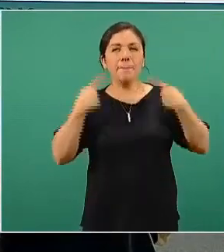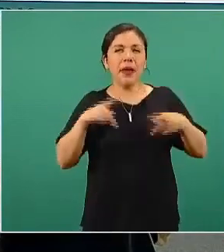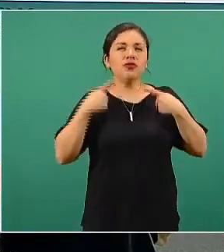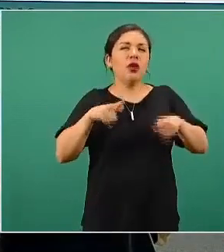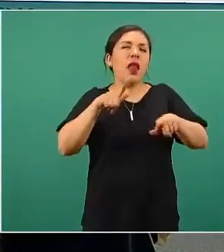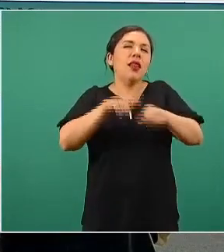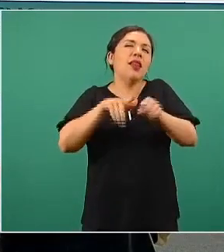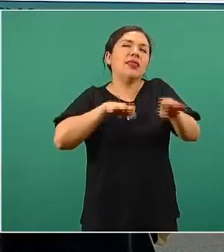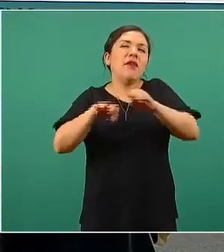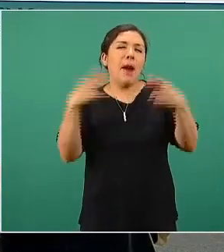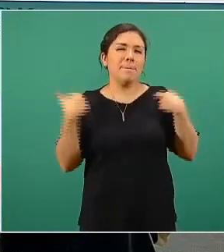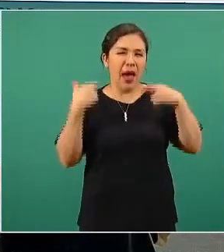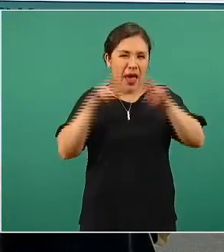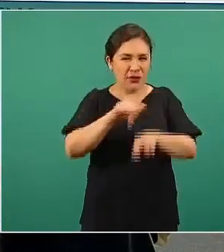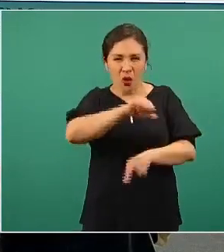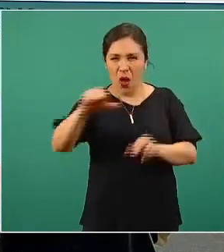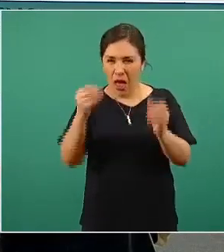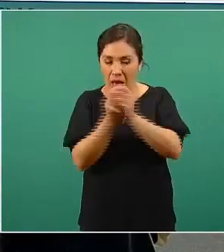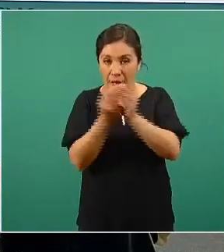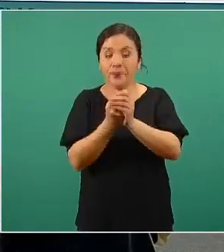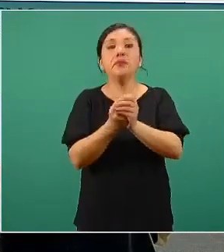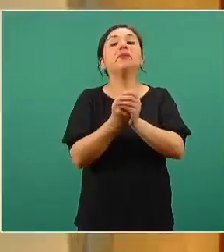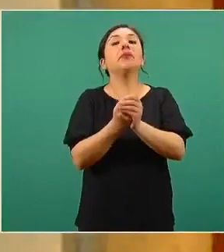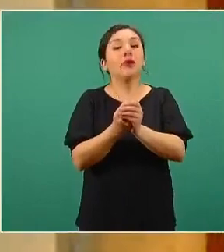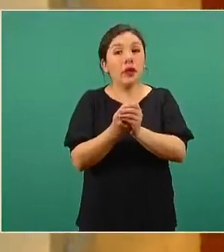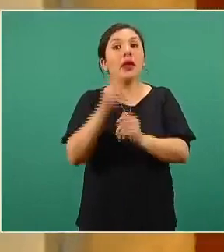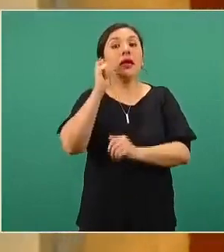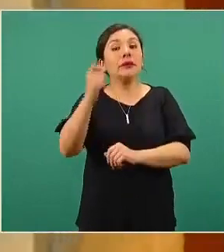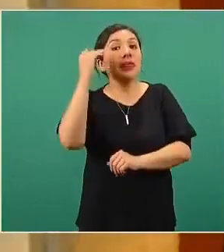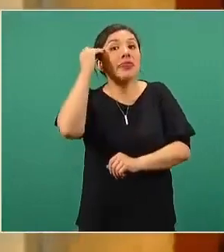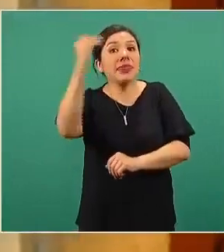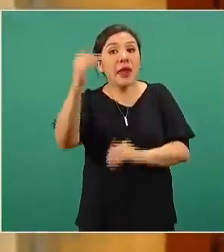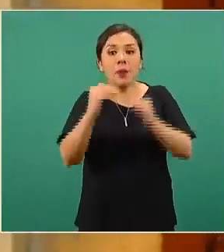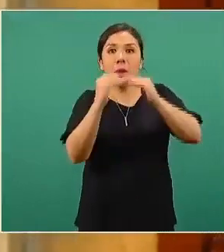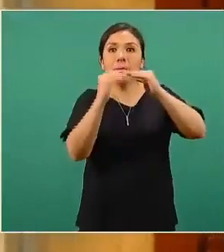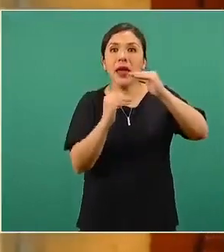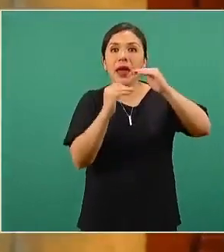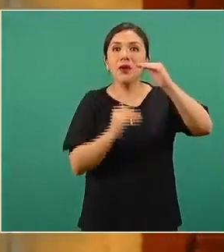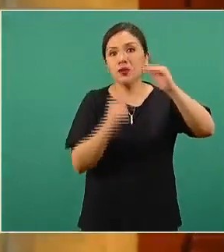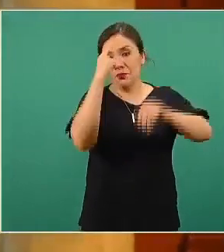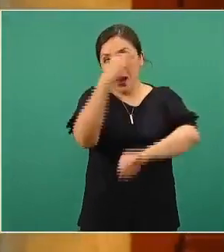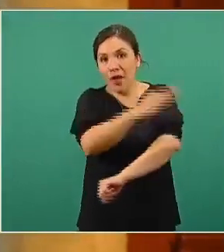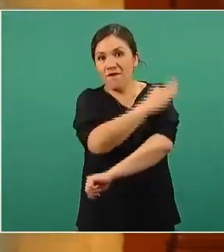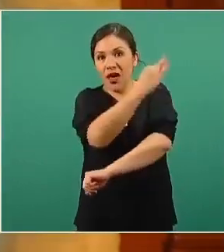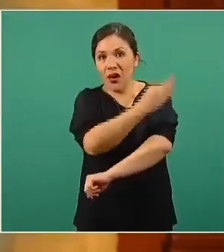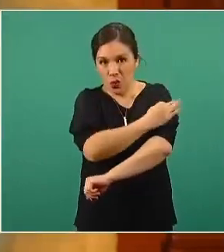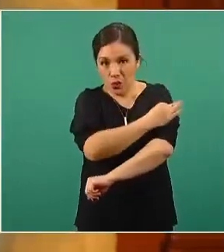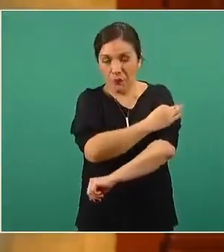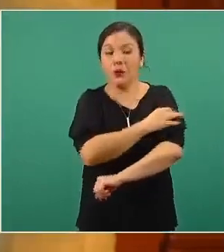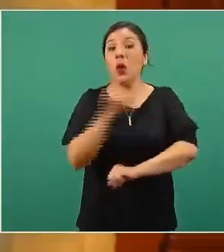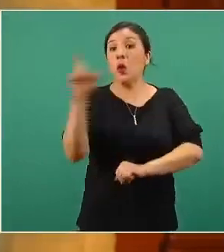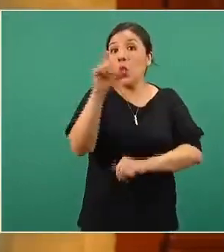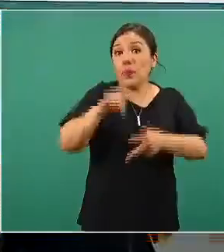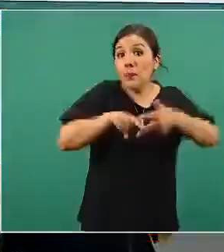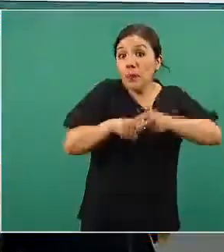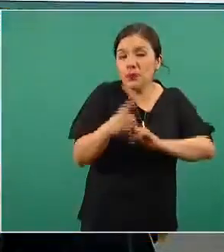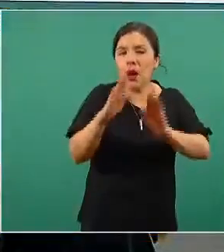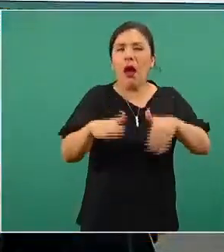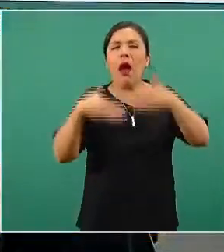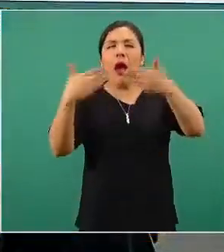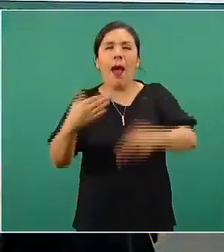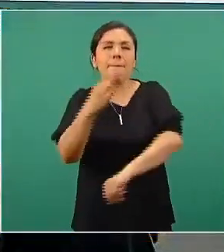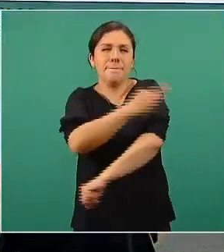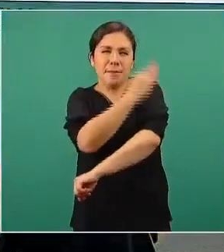educativo con gran éxito, vamos a recortar los tiempos de aplicación de vacuna. Al inicio llegaba la vacuna